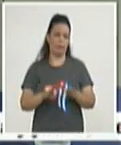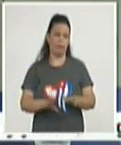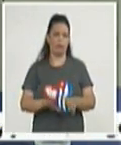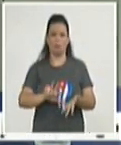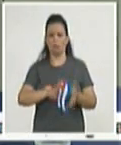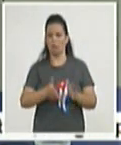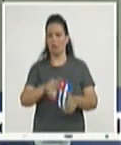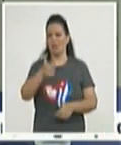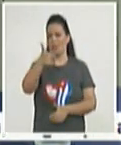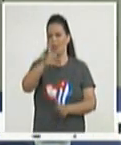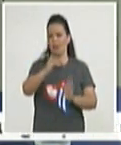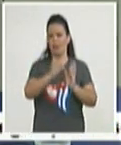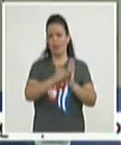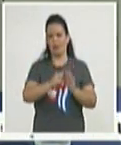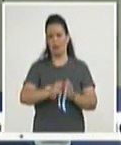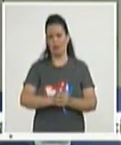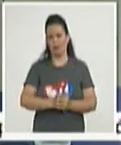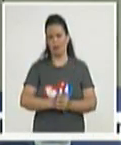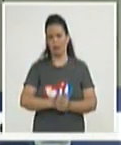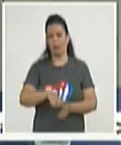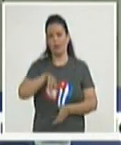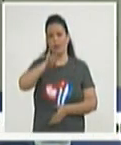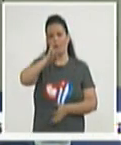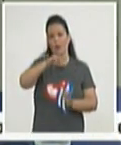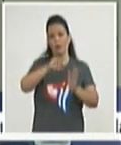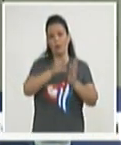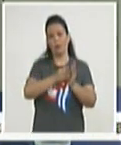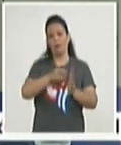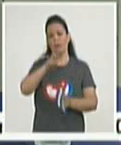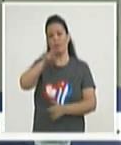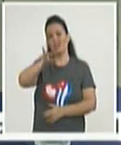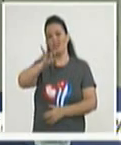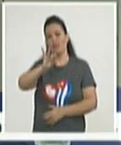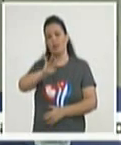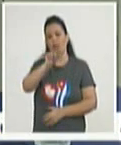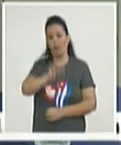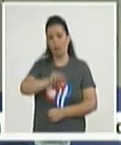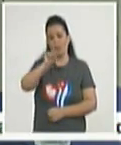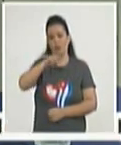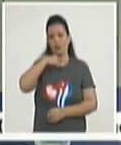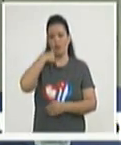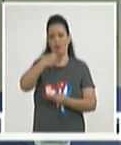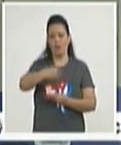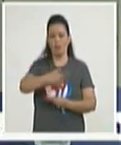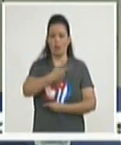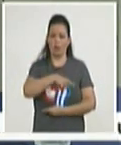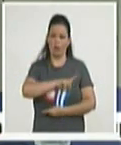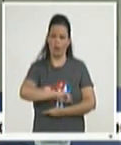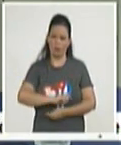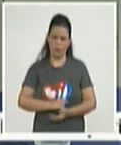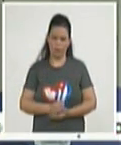10.000. 9.027 personas fallecieron ayer. De